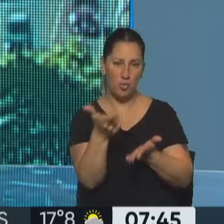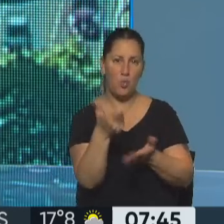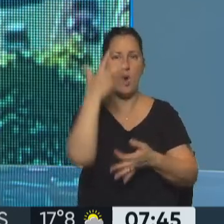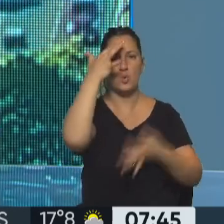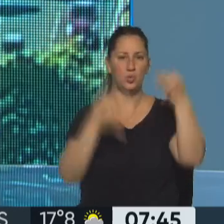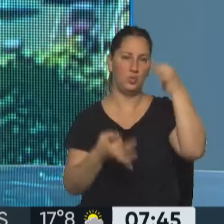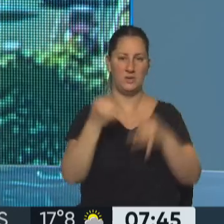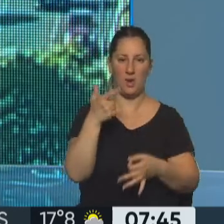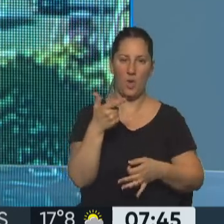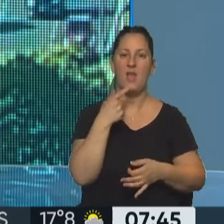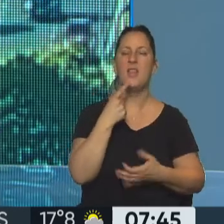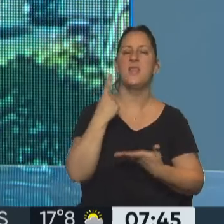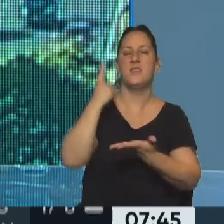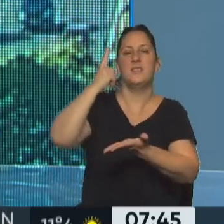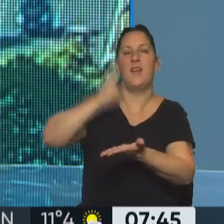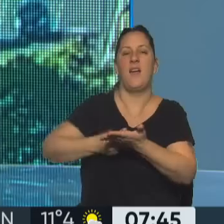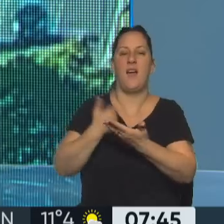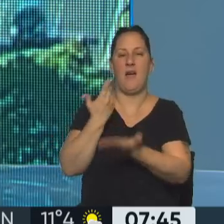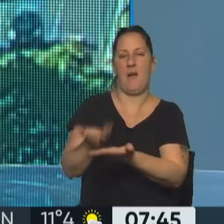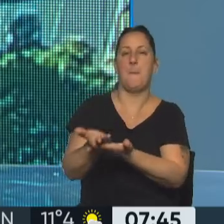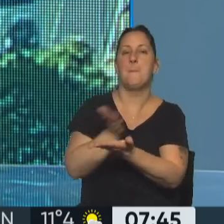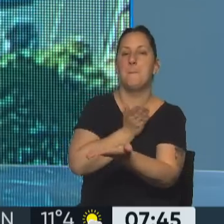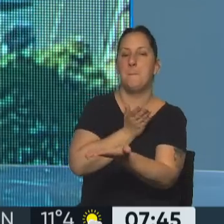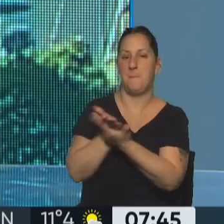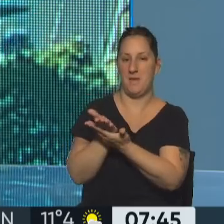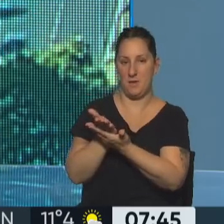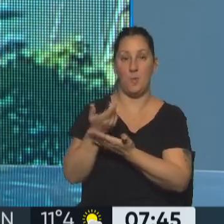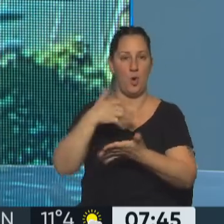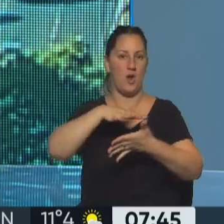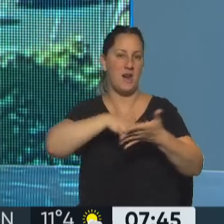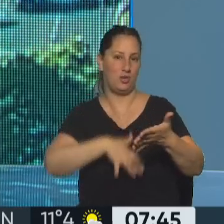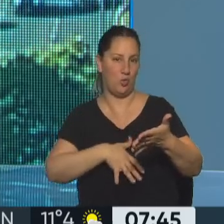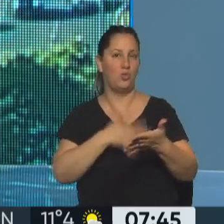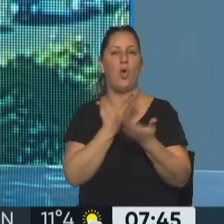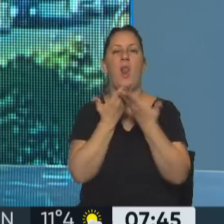y habló de un fallo a pedido a propósito de, bueno, esta resolución